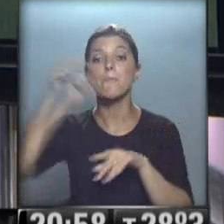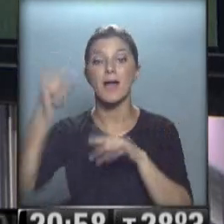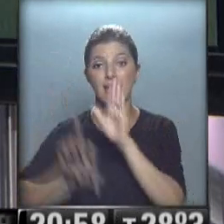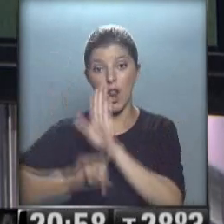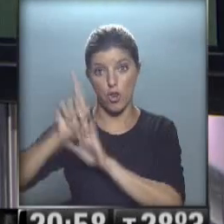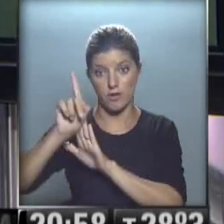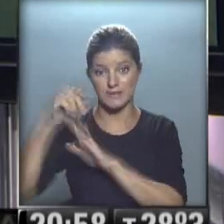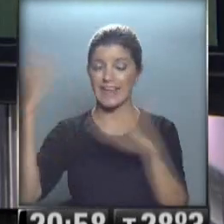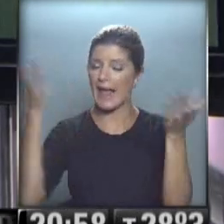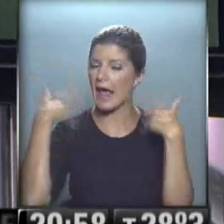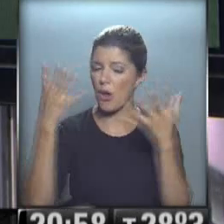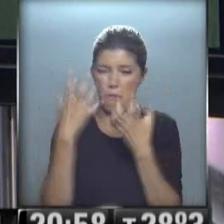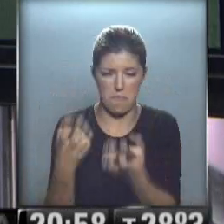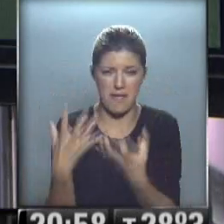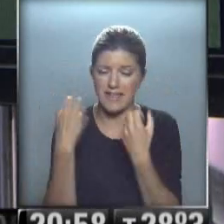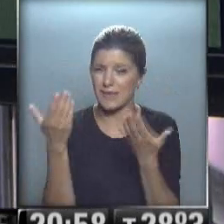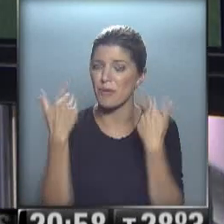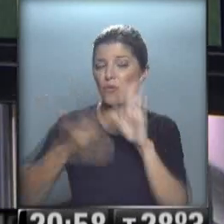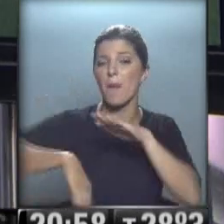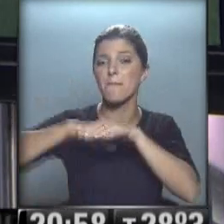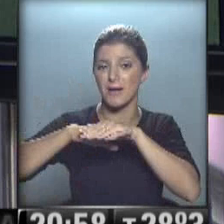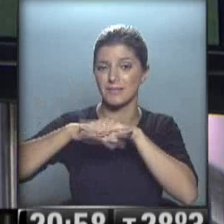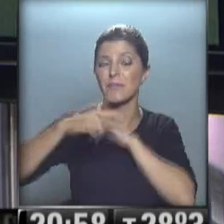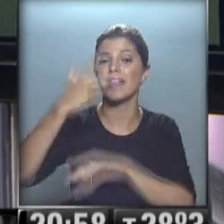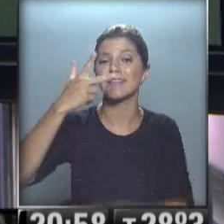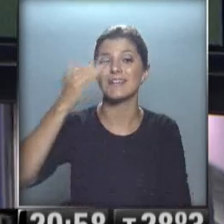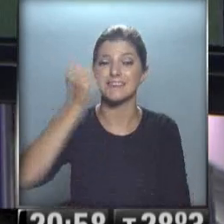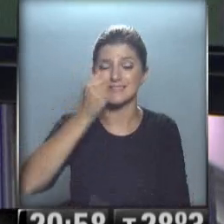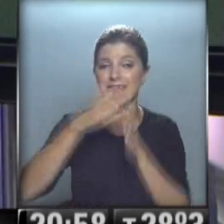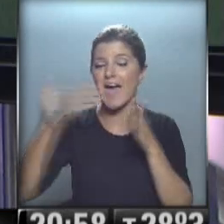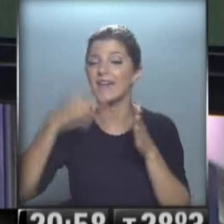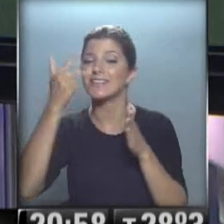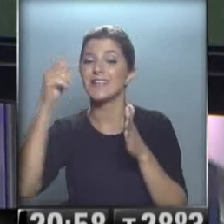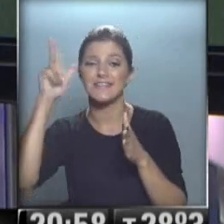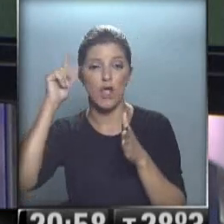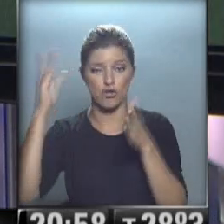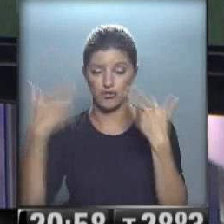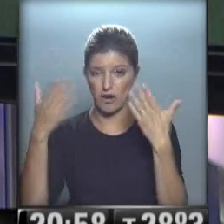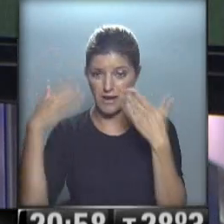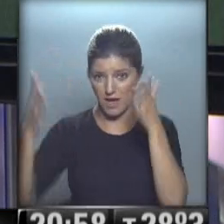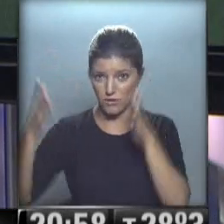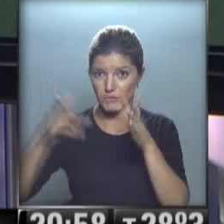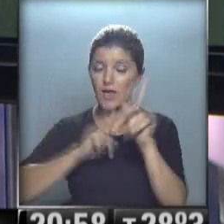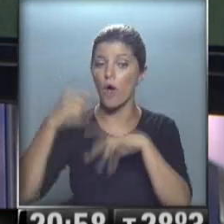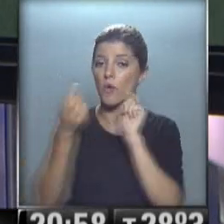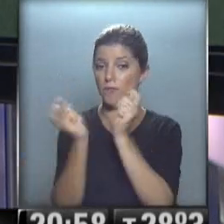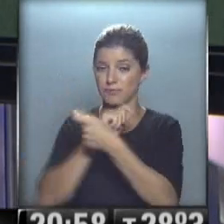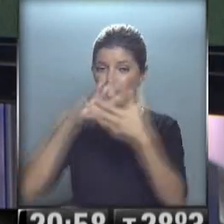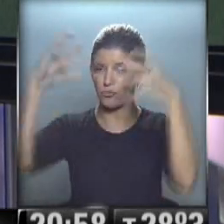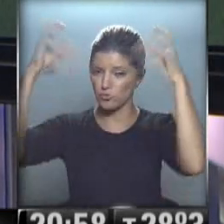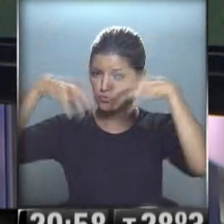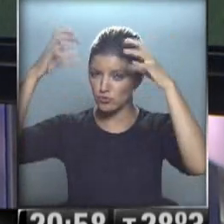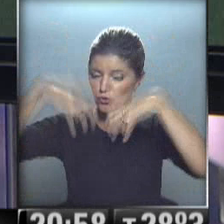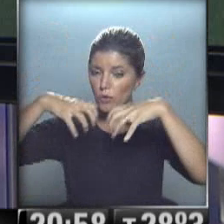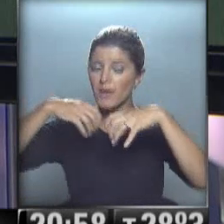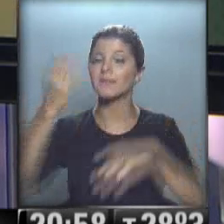el noreste, calor, humedad, temperaturas máximas de 36 a 38 grados, inestabilidad en el centro y norte de Santa Fe